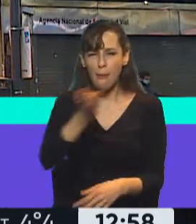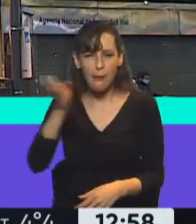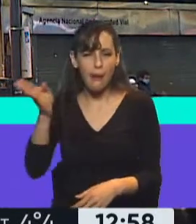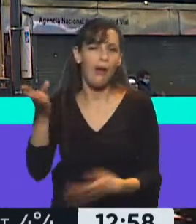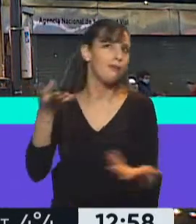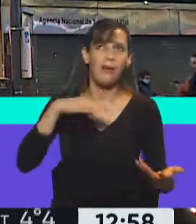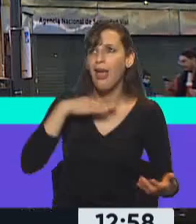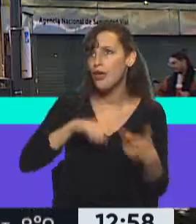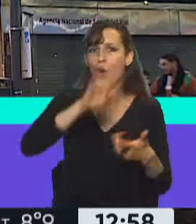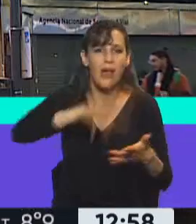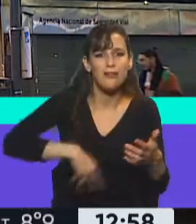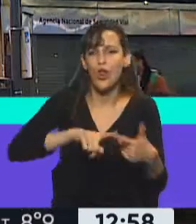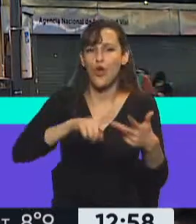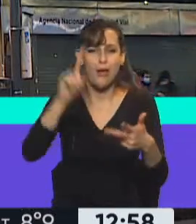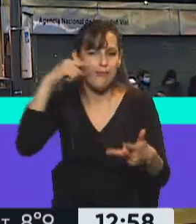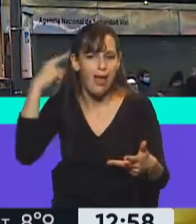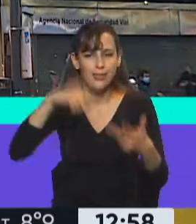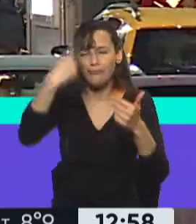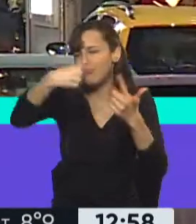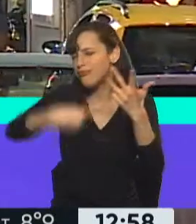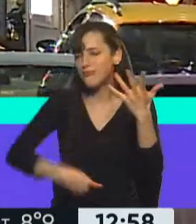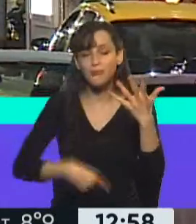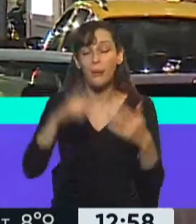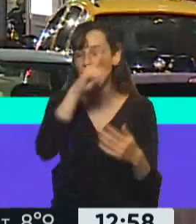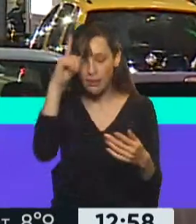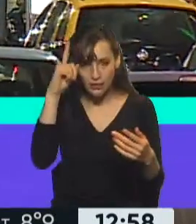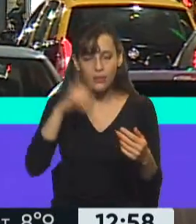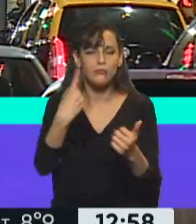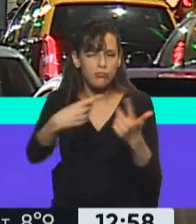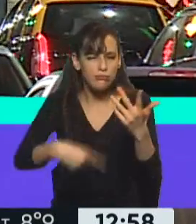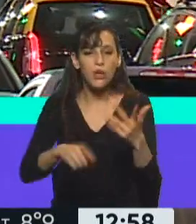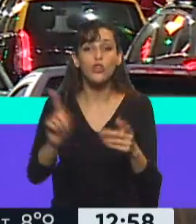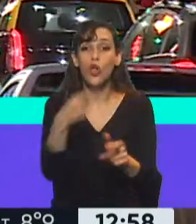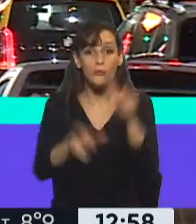Santiago de Chile. Todo el mundo le fascina venir a Buenos Aires y a ver su teatro.